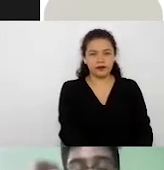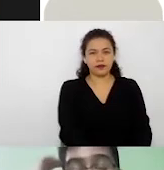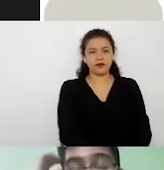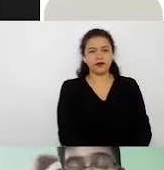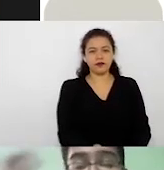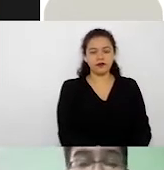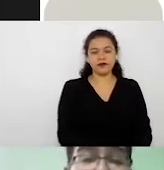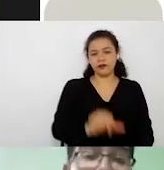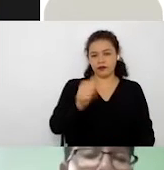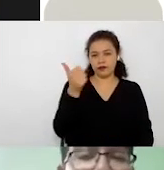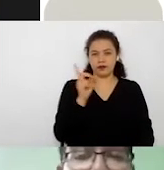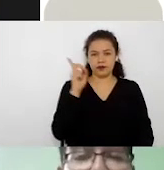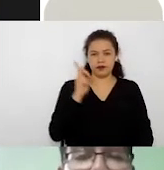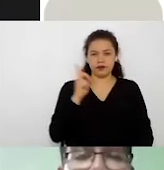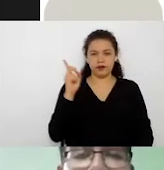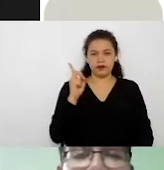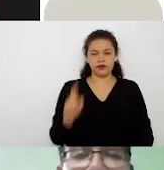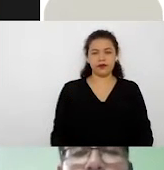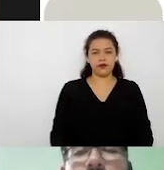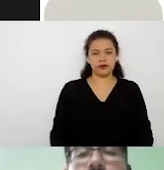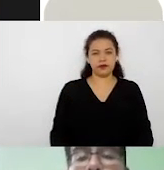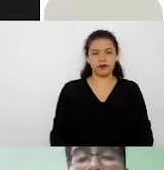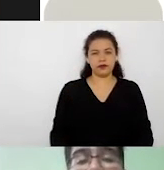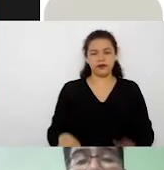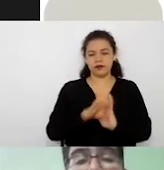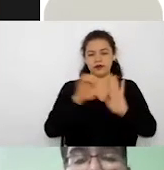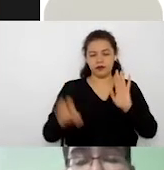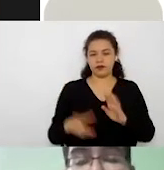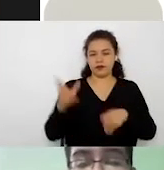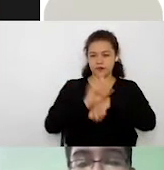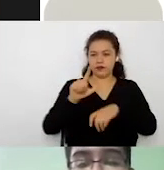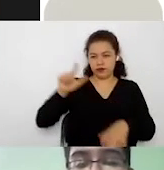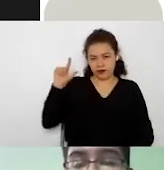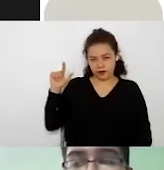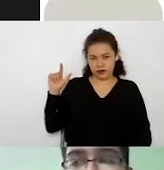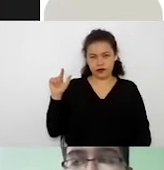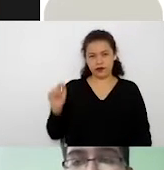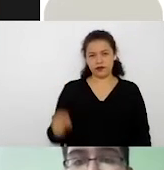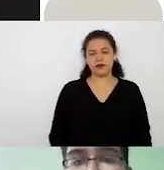¿Alguna otra duda? Por ejemplo, la sesión anterior preguntaban